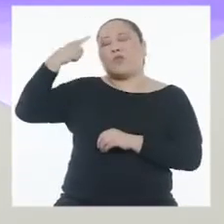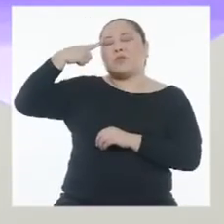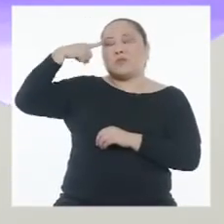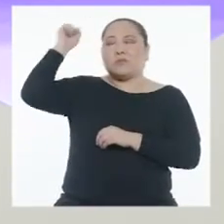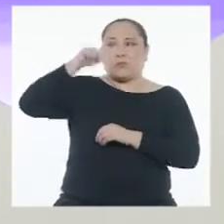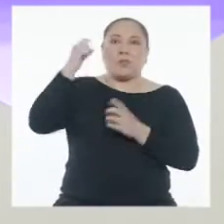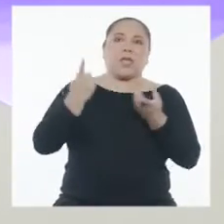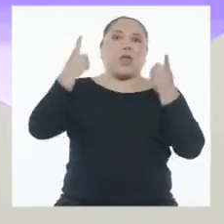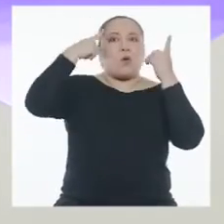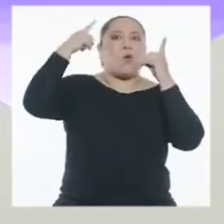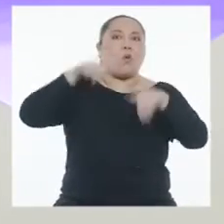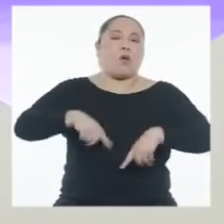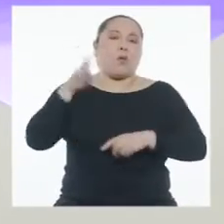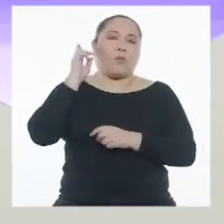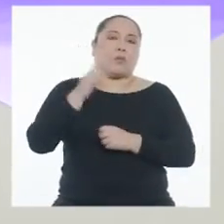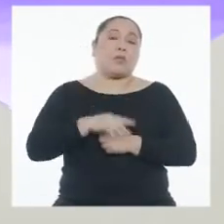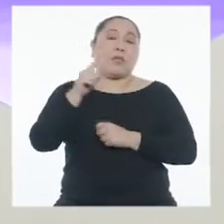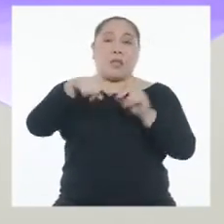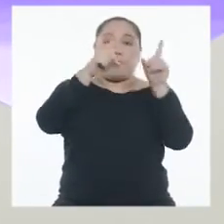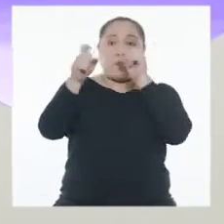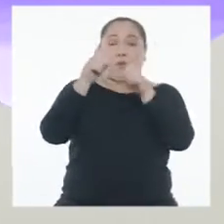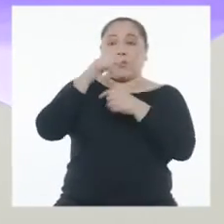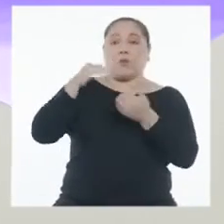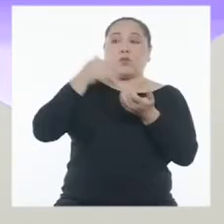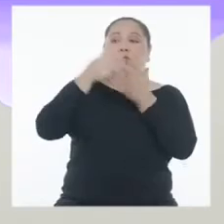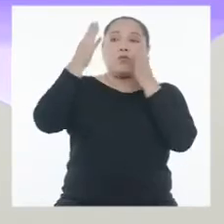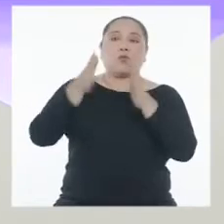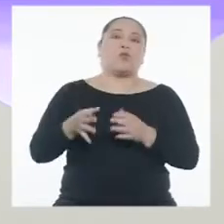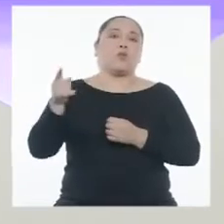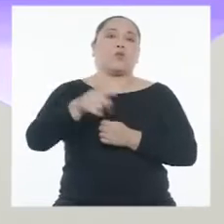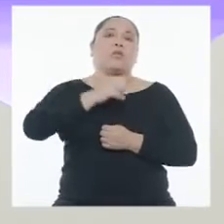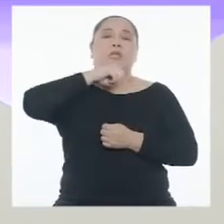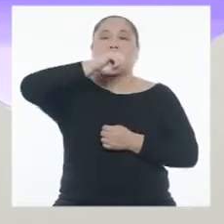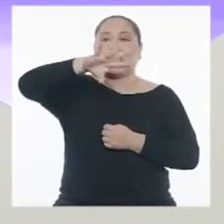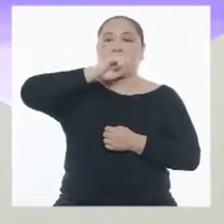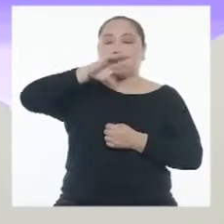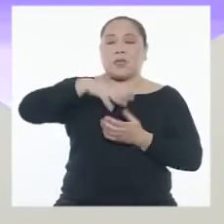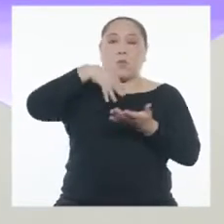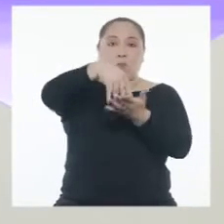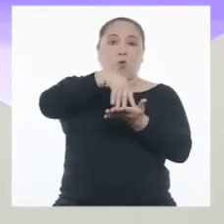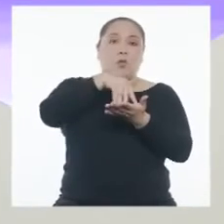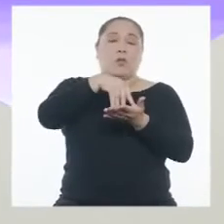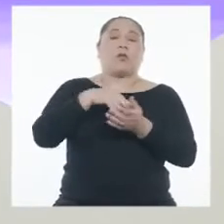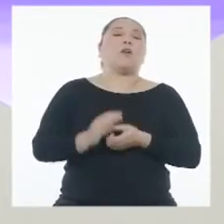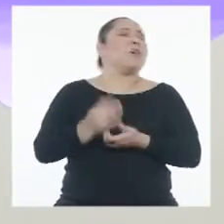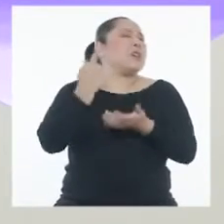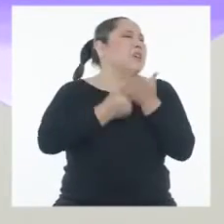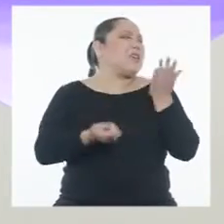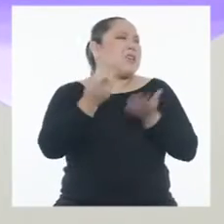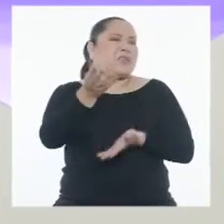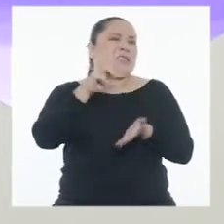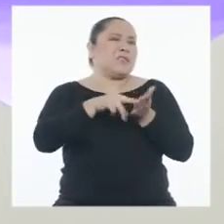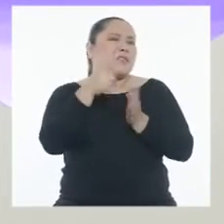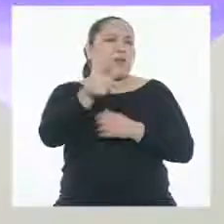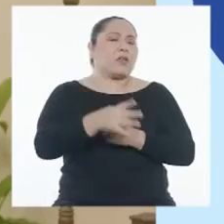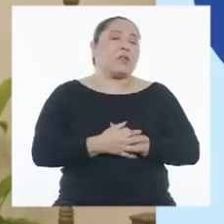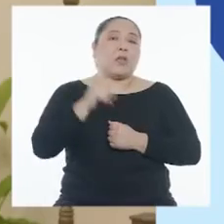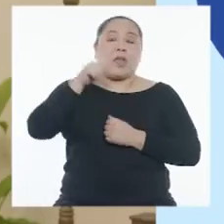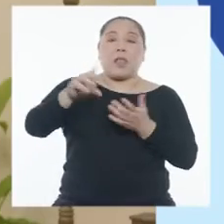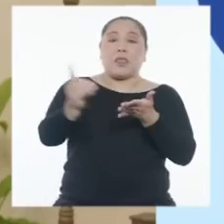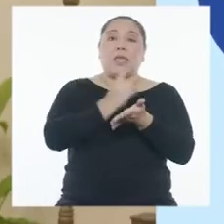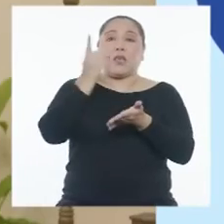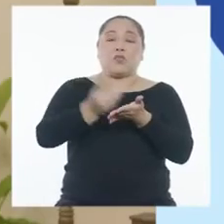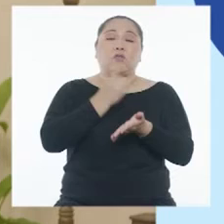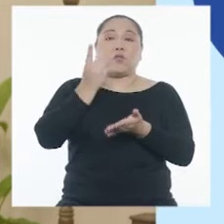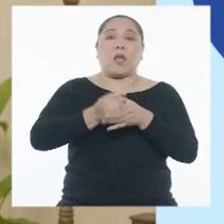más de acuerdo con usted, profesor. En las preguntas a las y los estudiantes se ha hablado de vulnerabilidad. ¿Qué es eso exactamente? Según